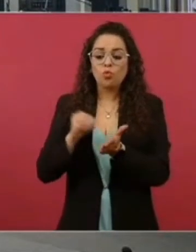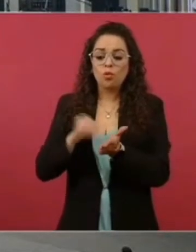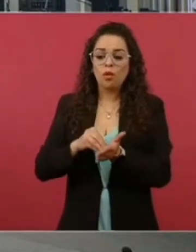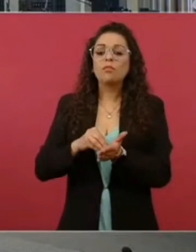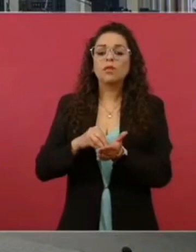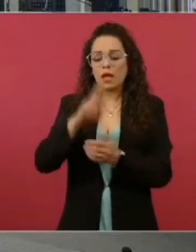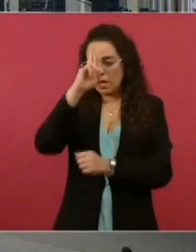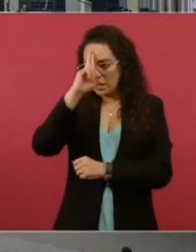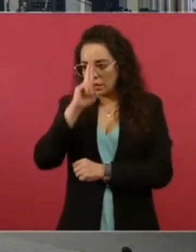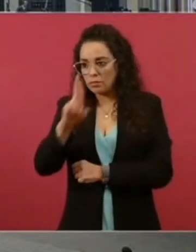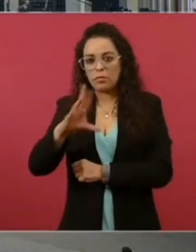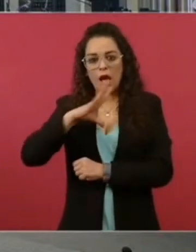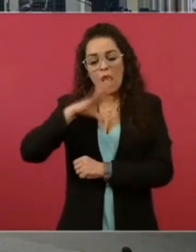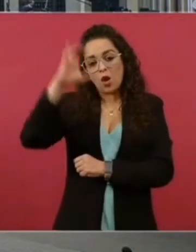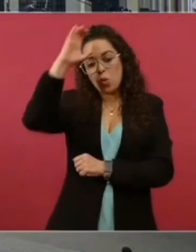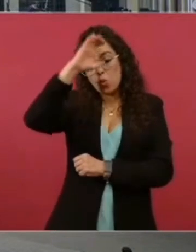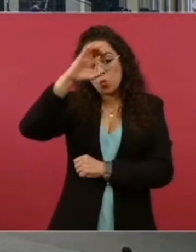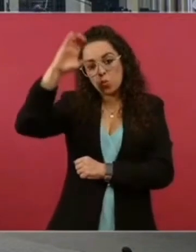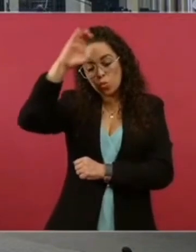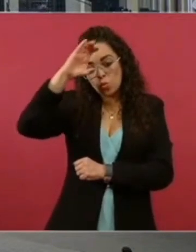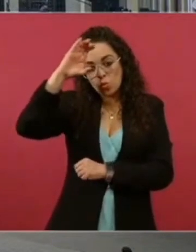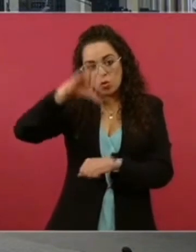culturas.